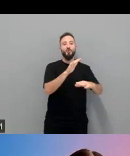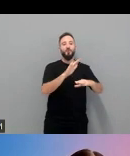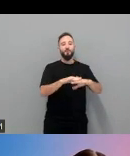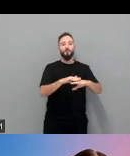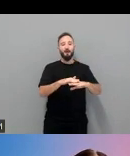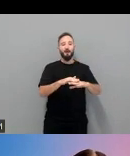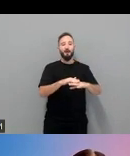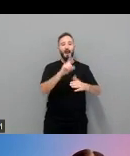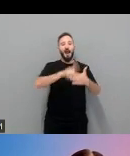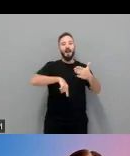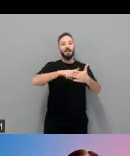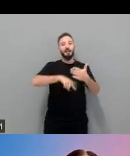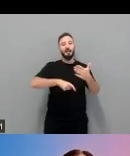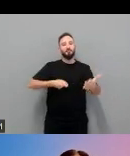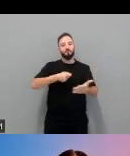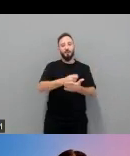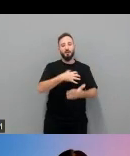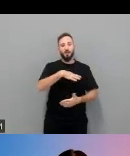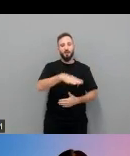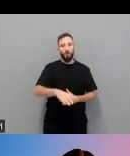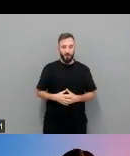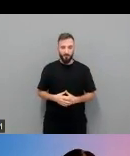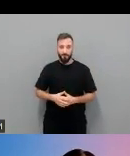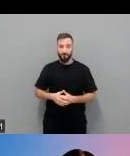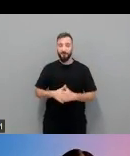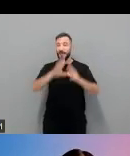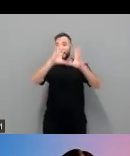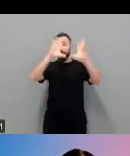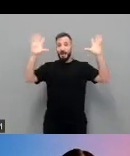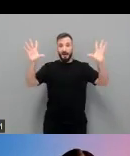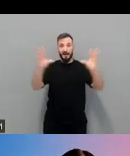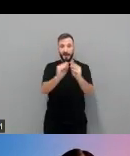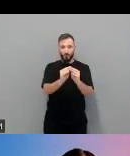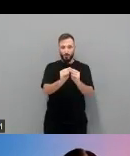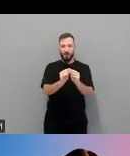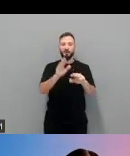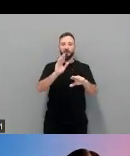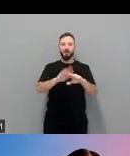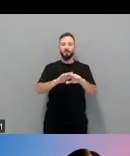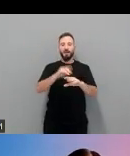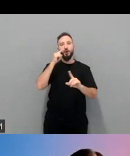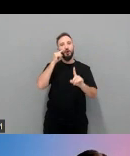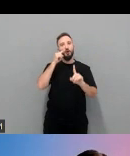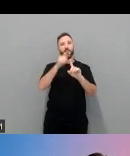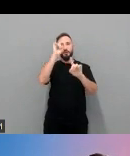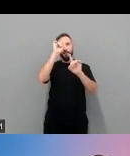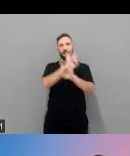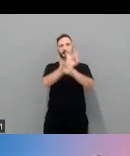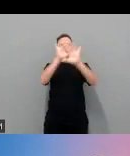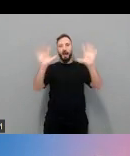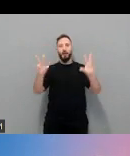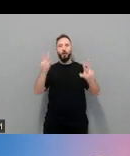esos alquileres. Entonces, por resumir y porque sea un poquito más visible,